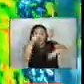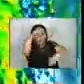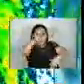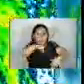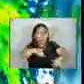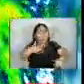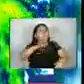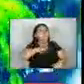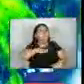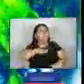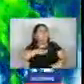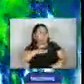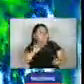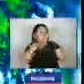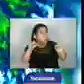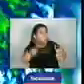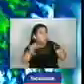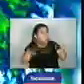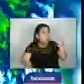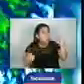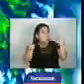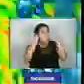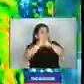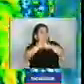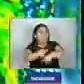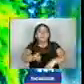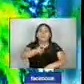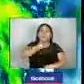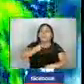actualmente y podrían cambiar. Moise Bonilla, Noticias